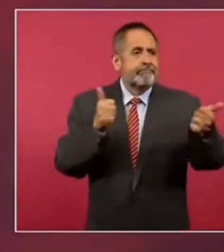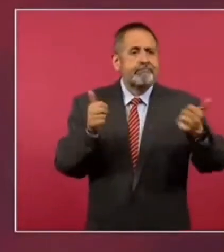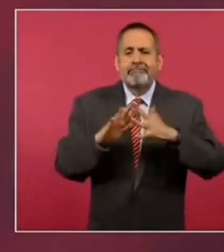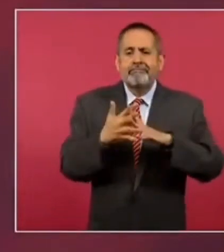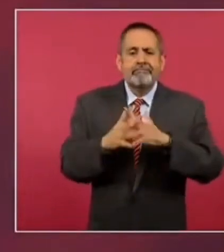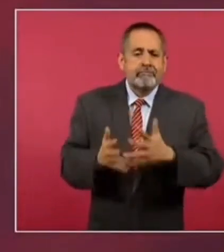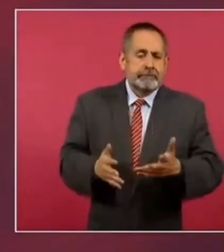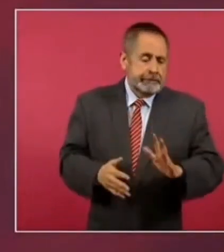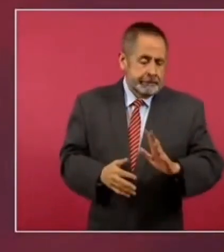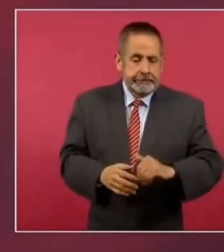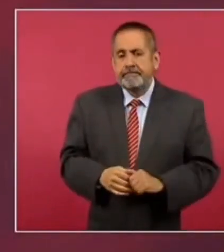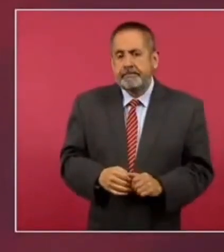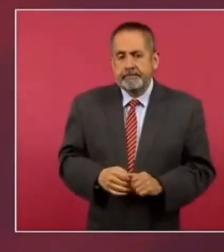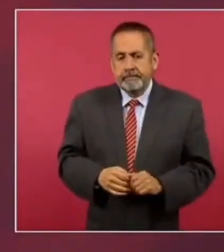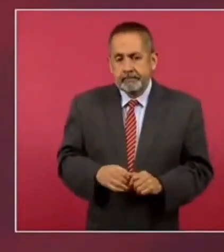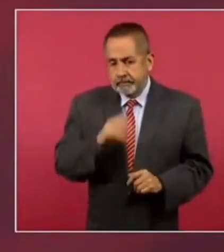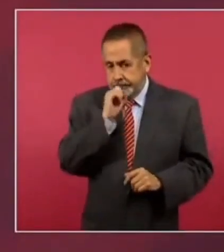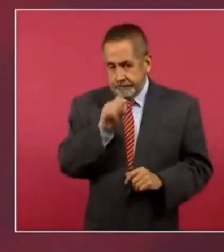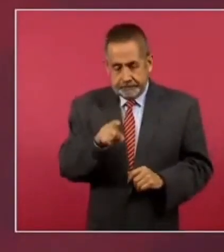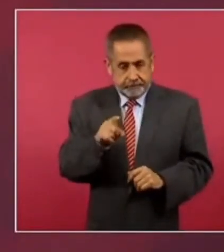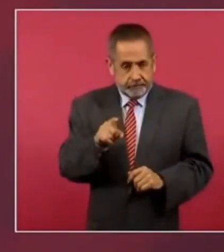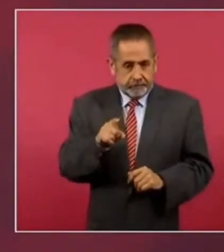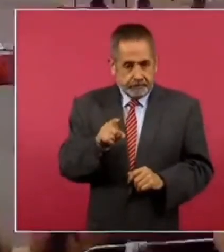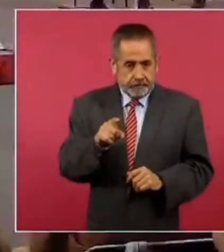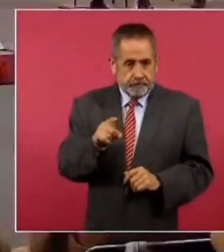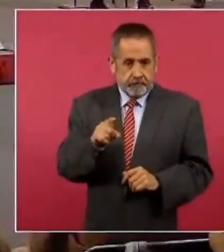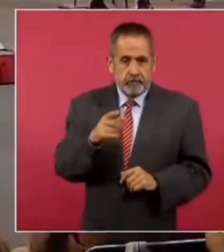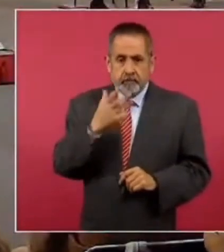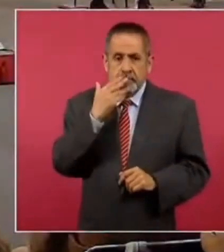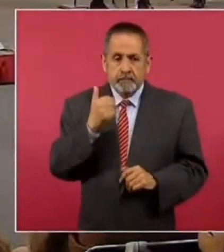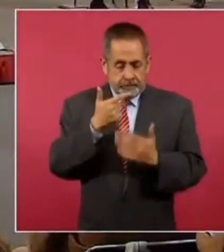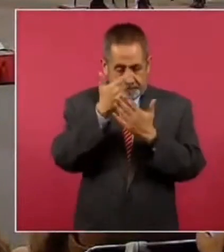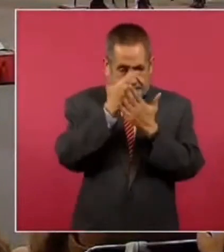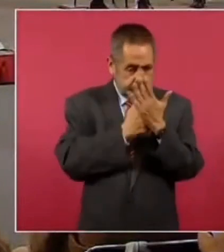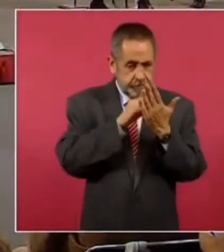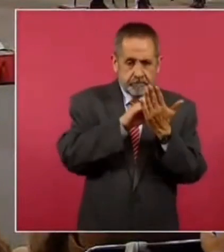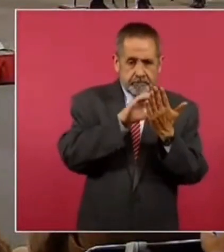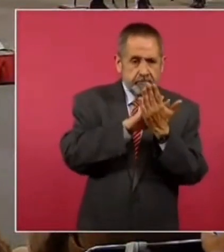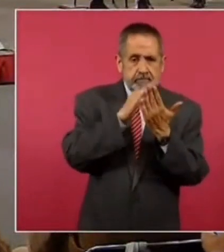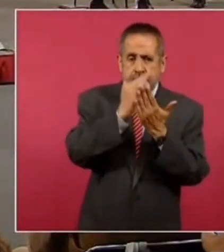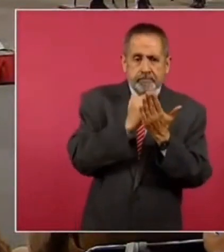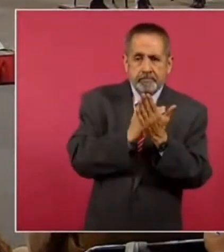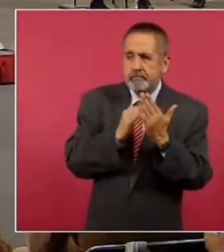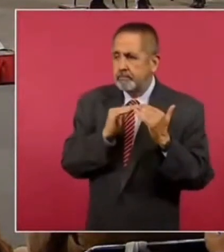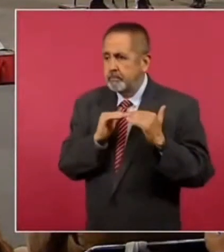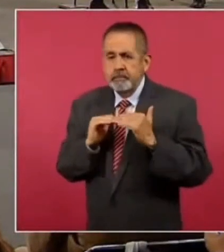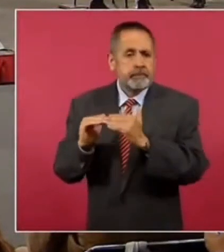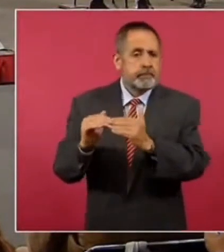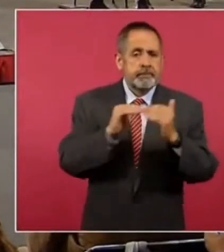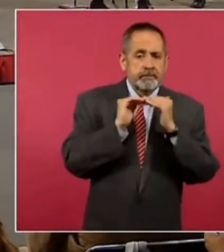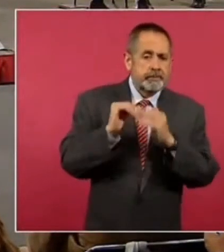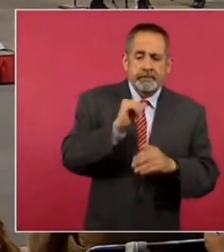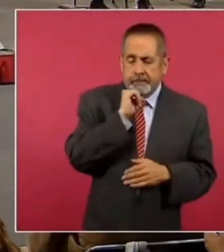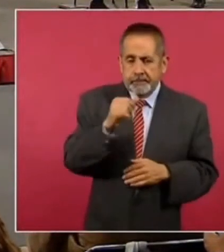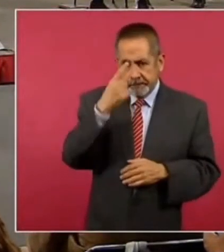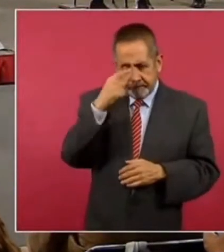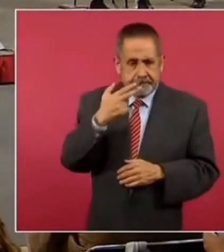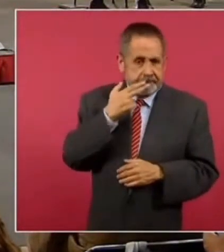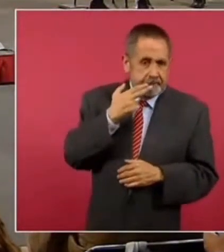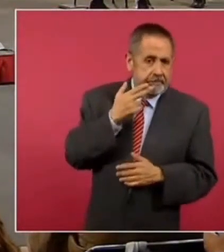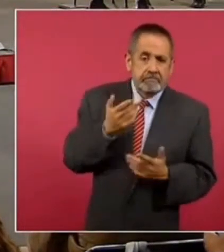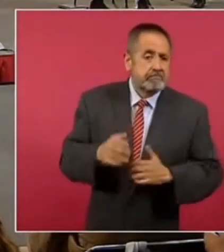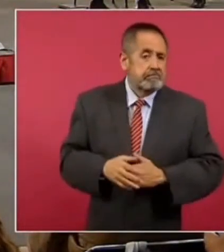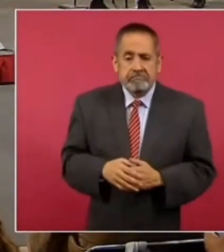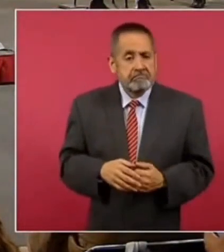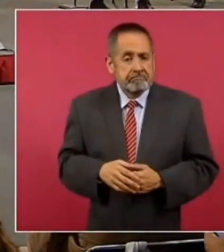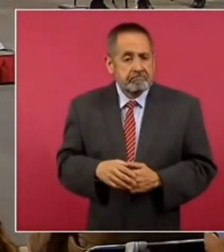salud. Además de eso, pues sin un sistema de indicadores de desempeño estandarizado que pudiera medir la eficacia, pues se